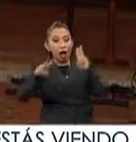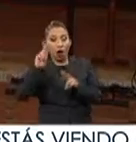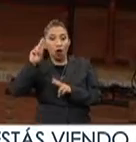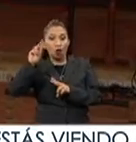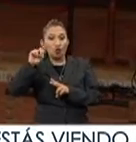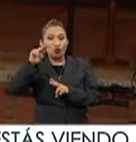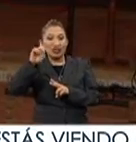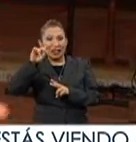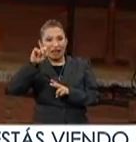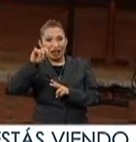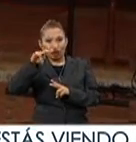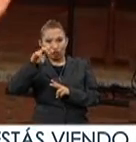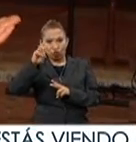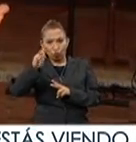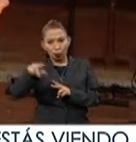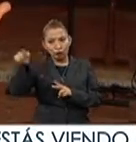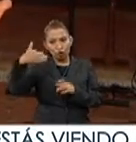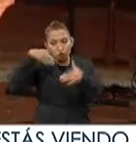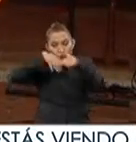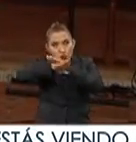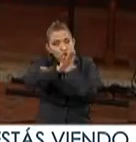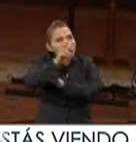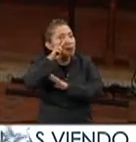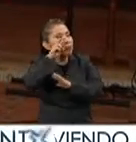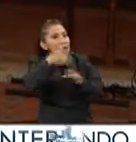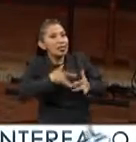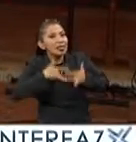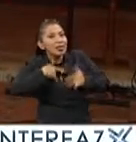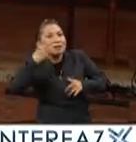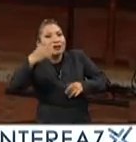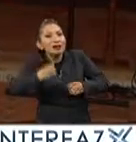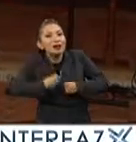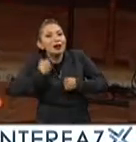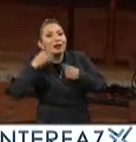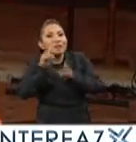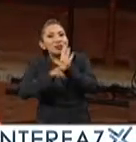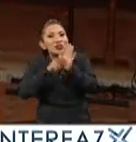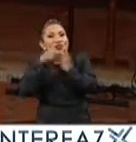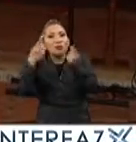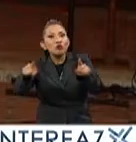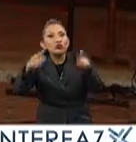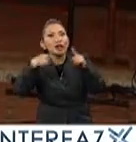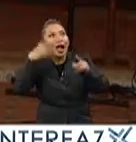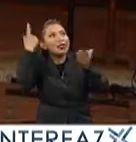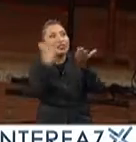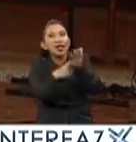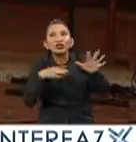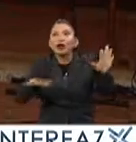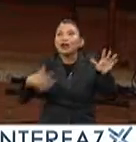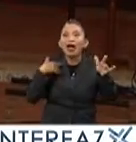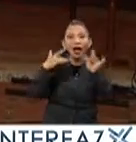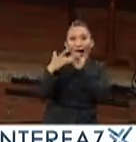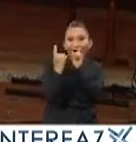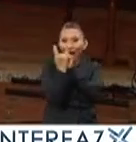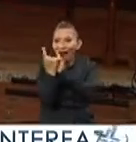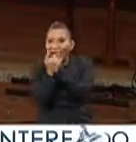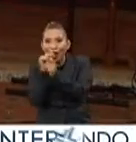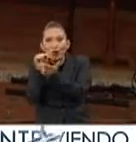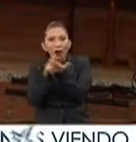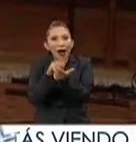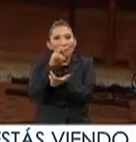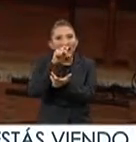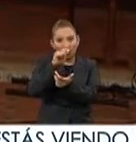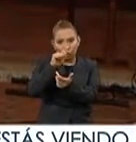Universum, en el cual tú puedes vivir sus videos musicales e interactuar con ella en un espacio